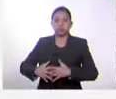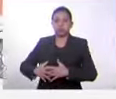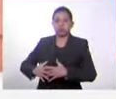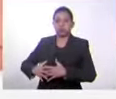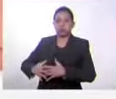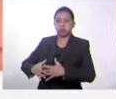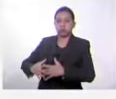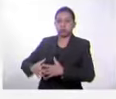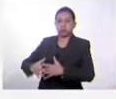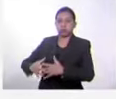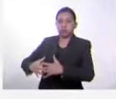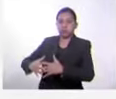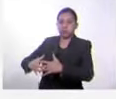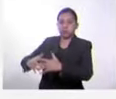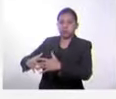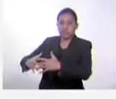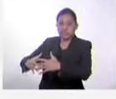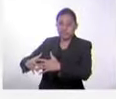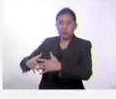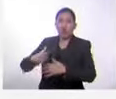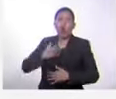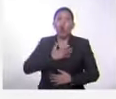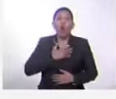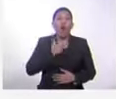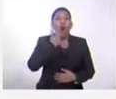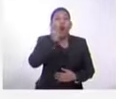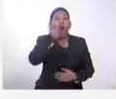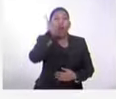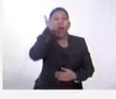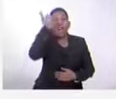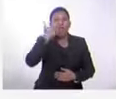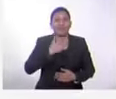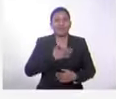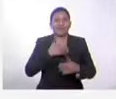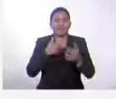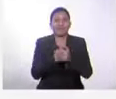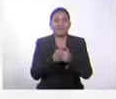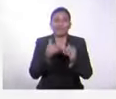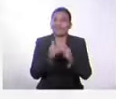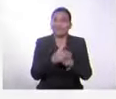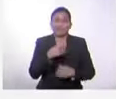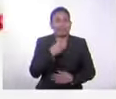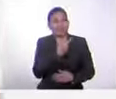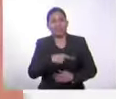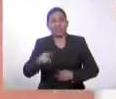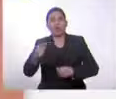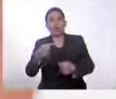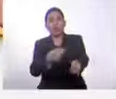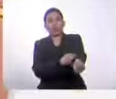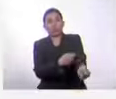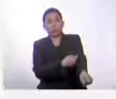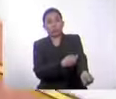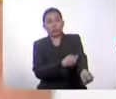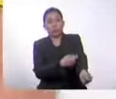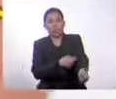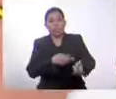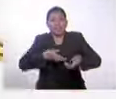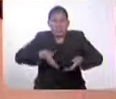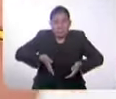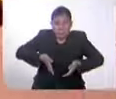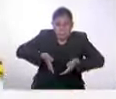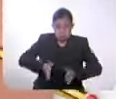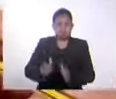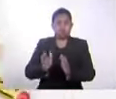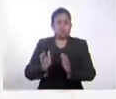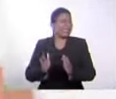ser tan joven, presentó complicaciones y tuvo que ser hospitalizada. El parto fue prematuro